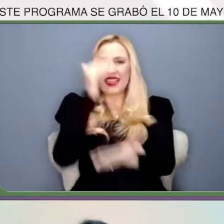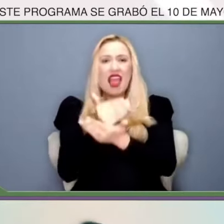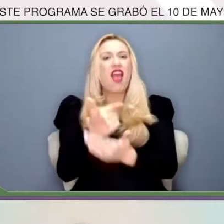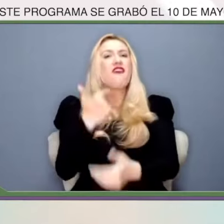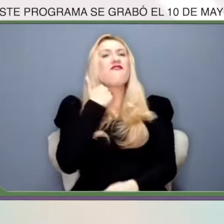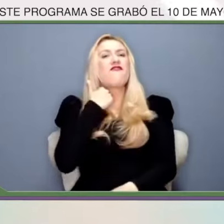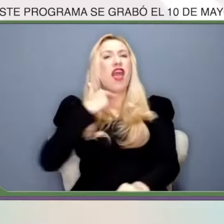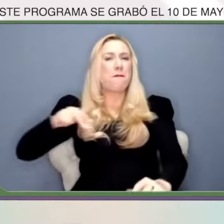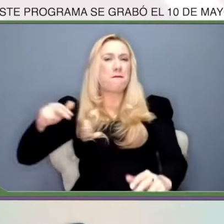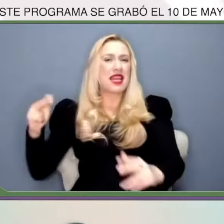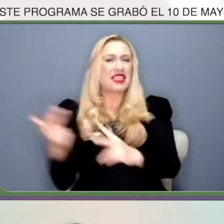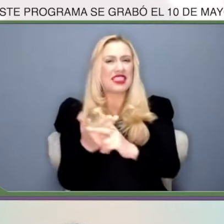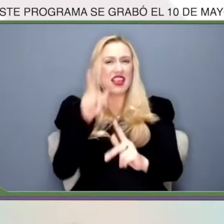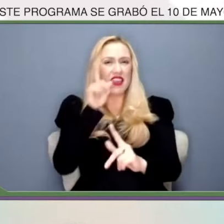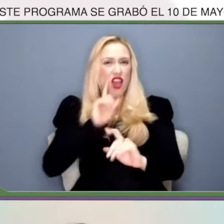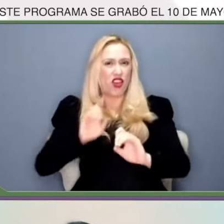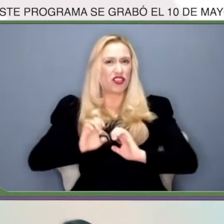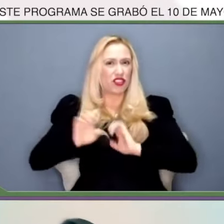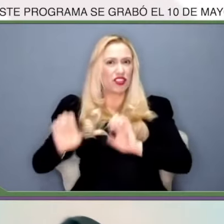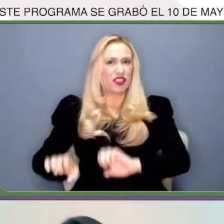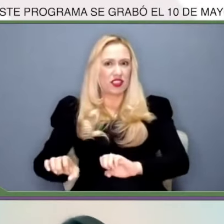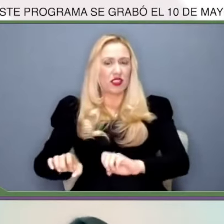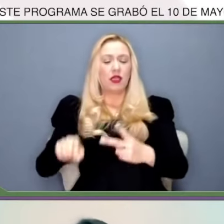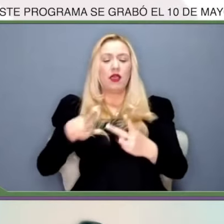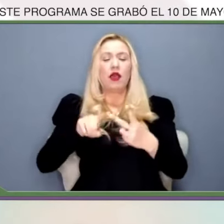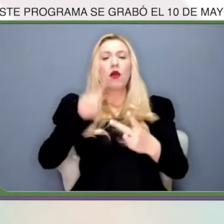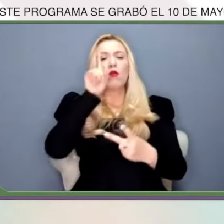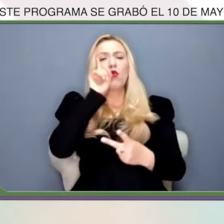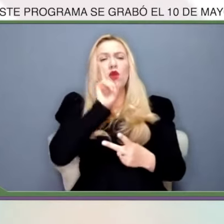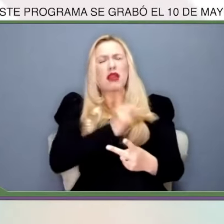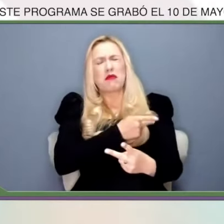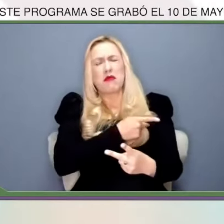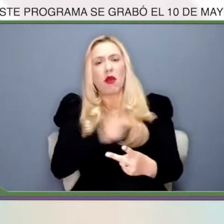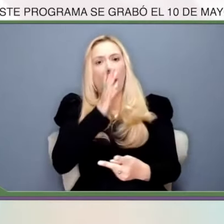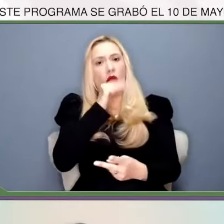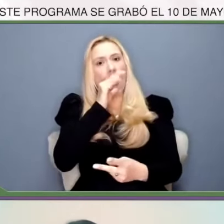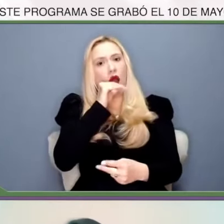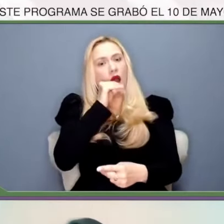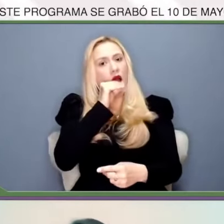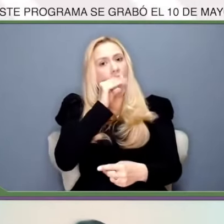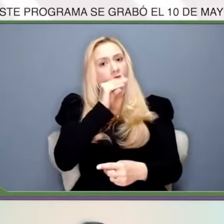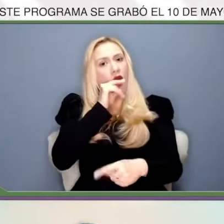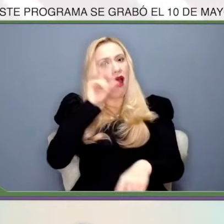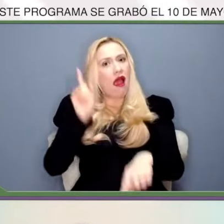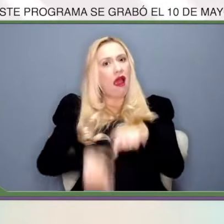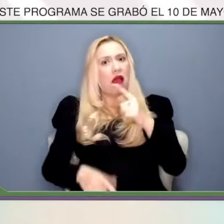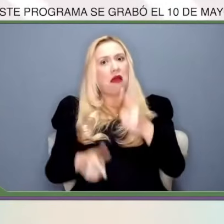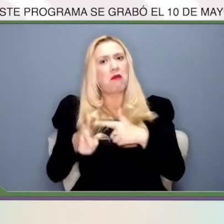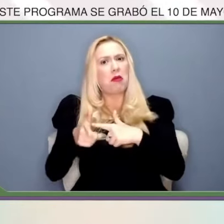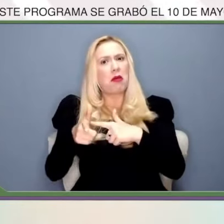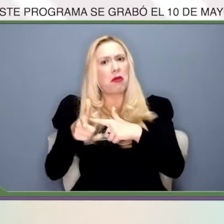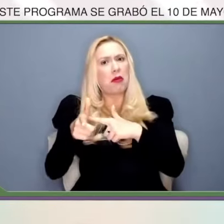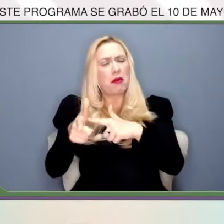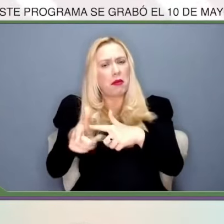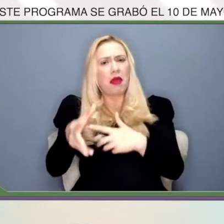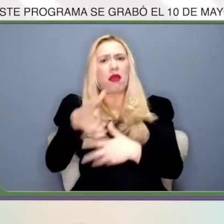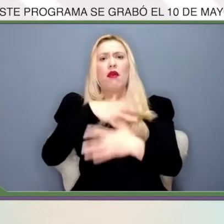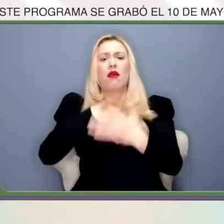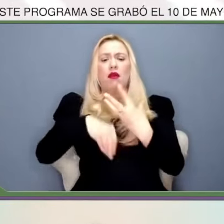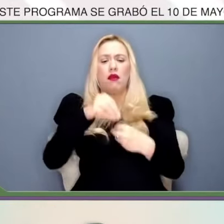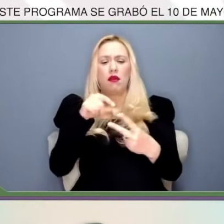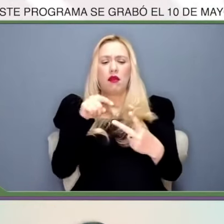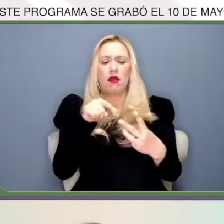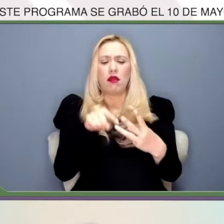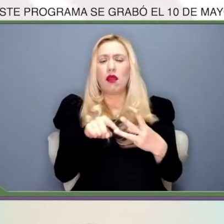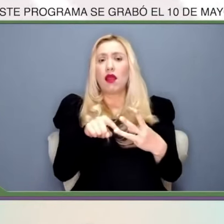feminicidios, no se ha podido detener la pobreza entre las mujeres, no se ha detenido una serie de problemáticas que tienen que ver incluso con la situación de la